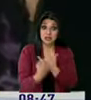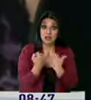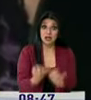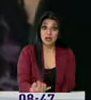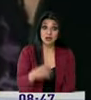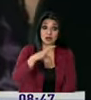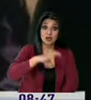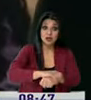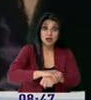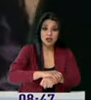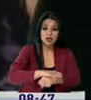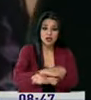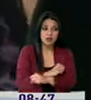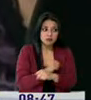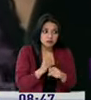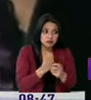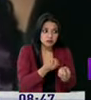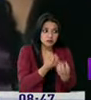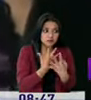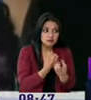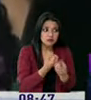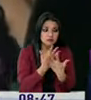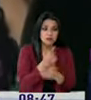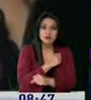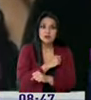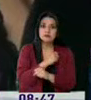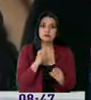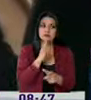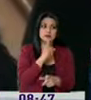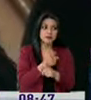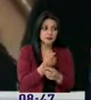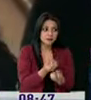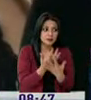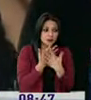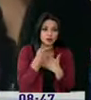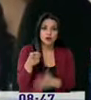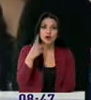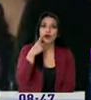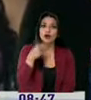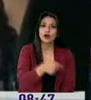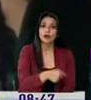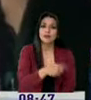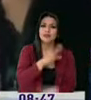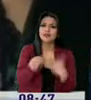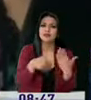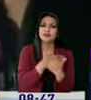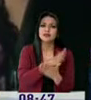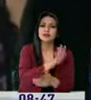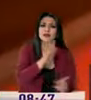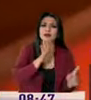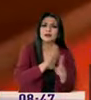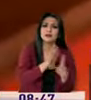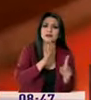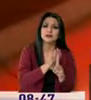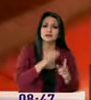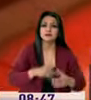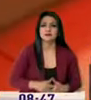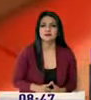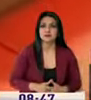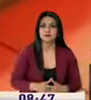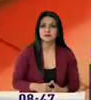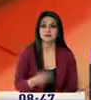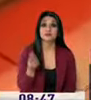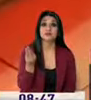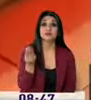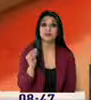estaban detenidas fue que dieron las declaraciones aquí, que ese señor las tenía todas amenazadas a ellas. Una